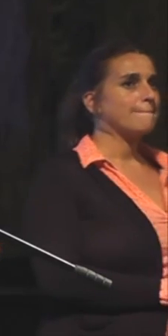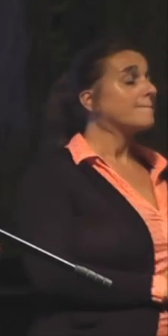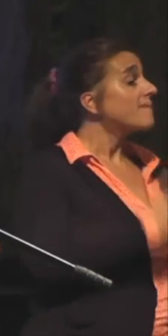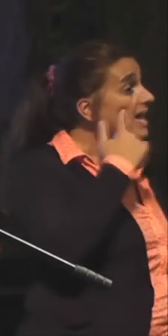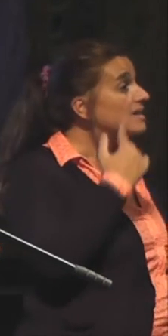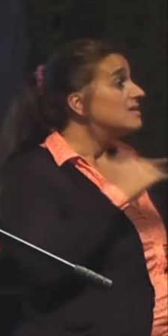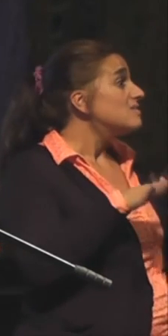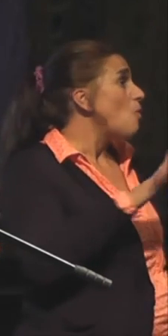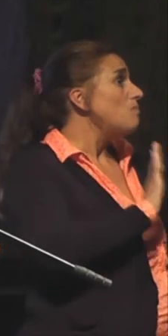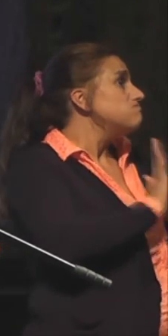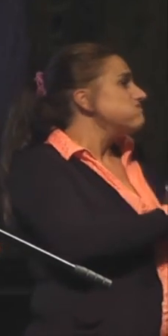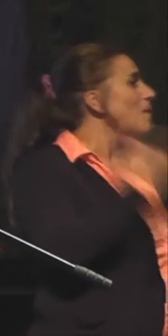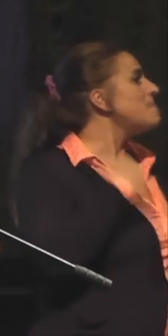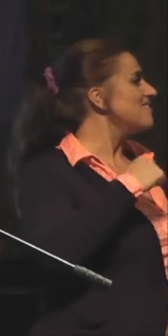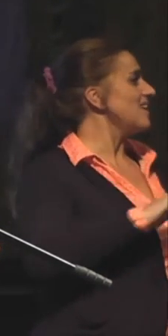practica